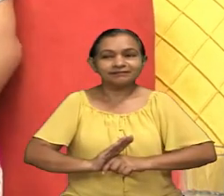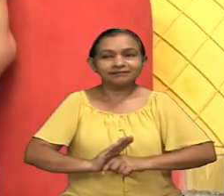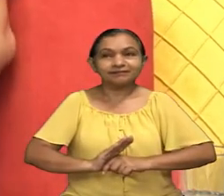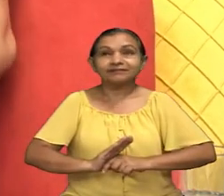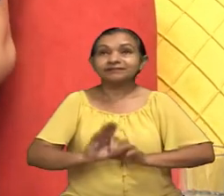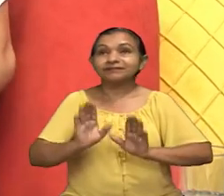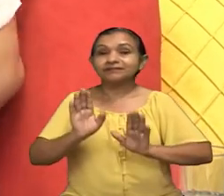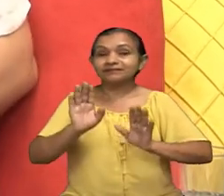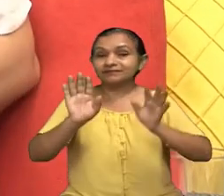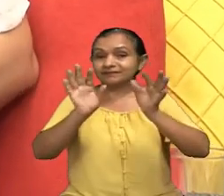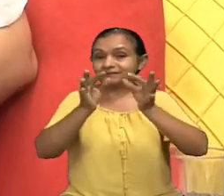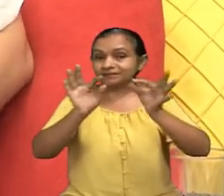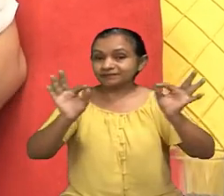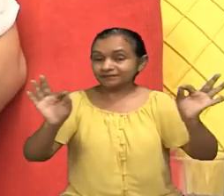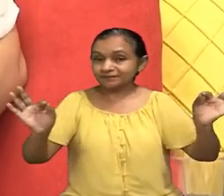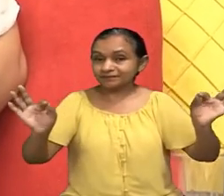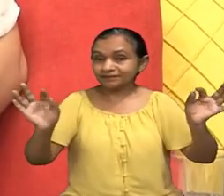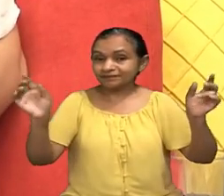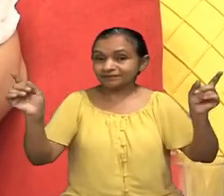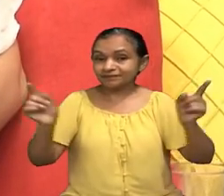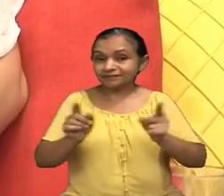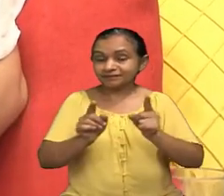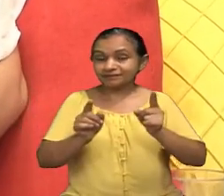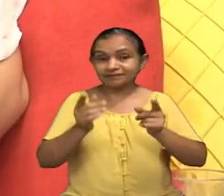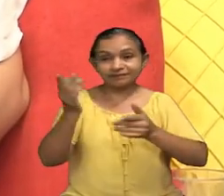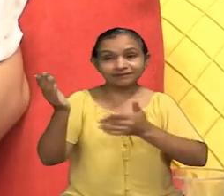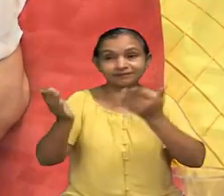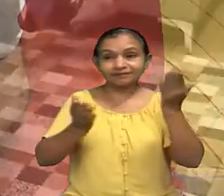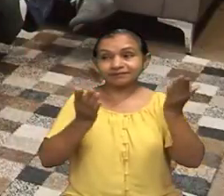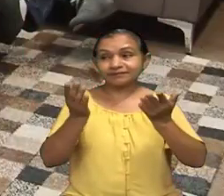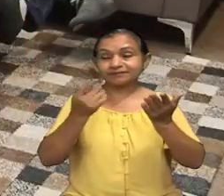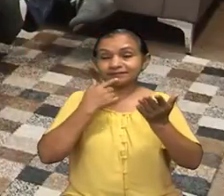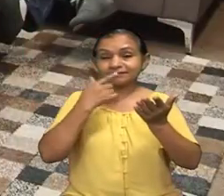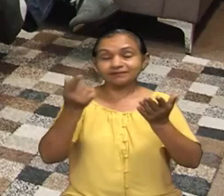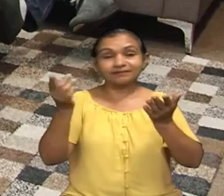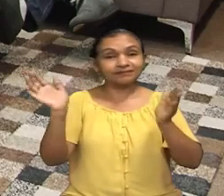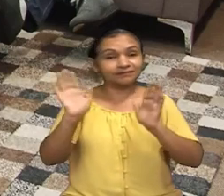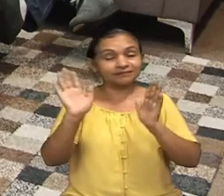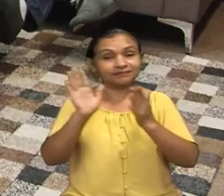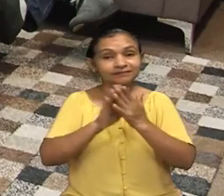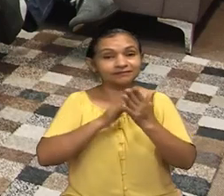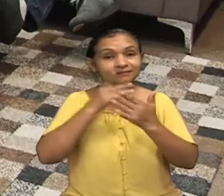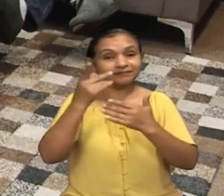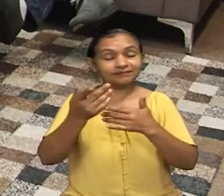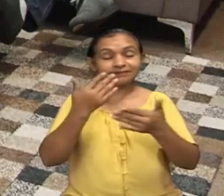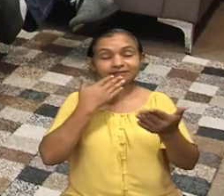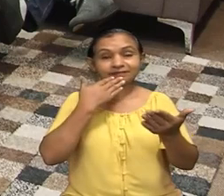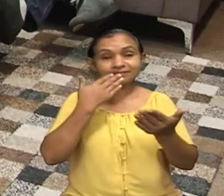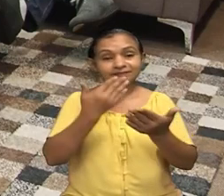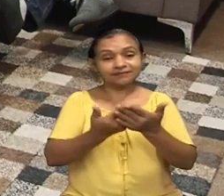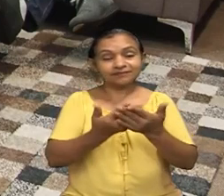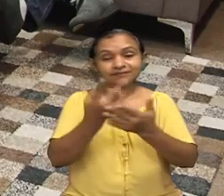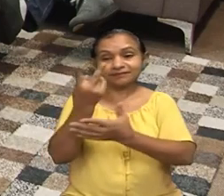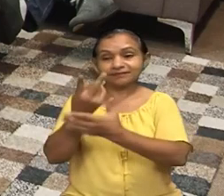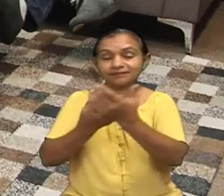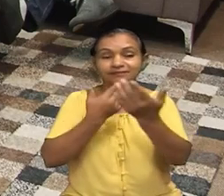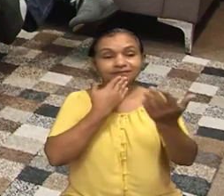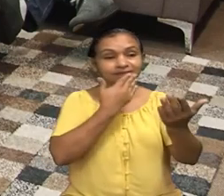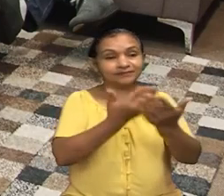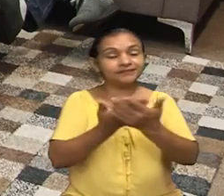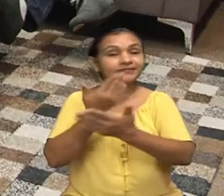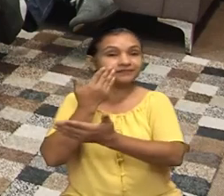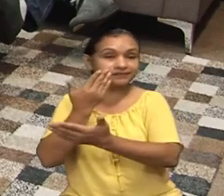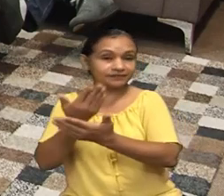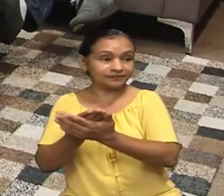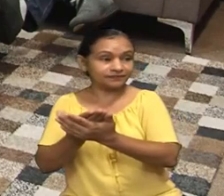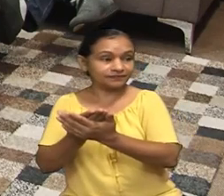esa, con ese extracto de ese poema, pues despedimos nuestro programa. A ambos les agradezco muchísimo su compañía y